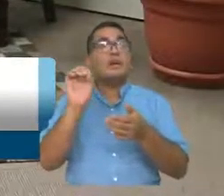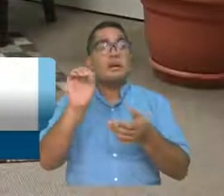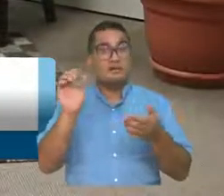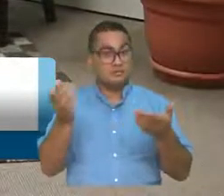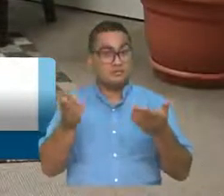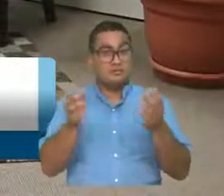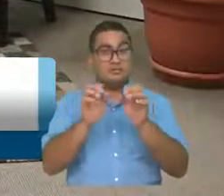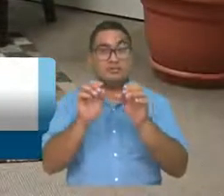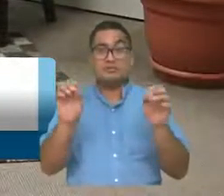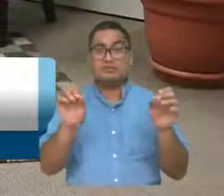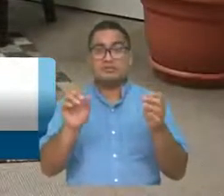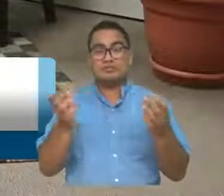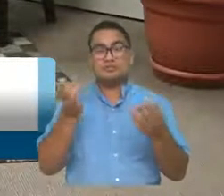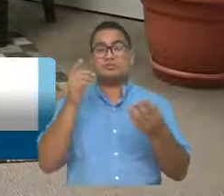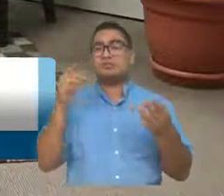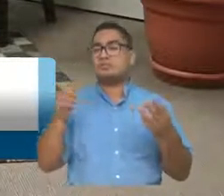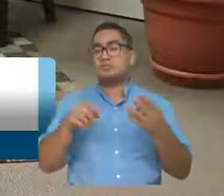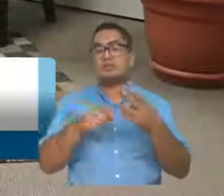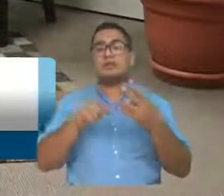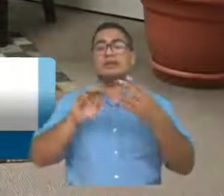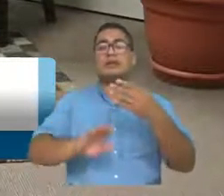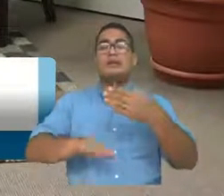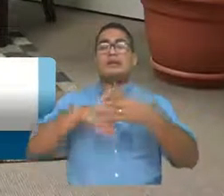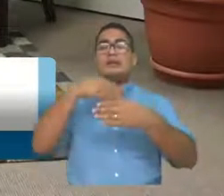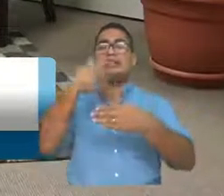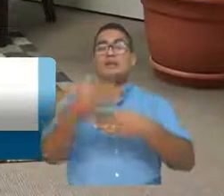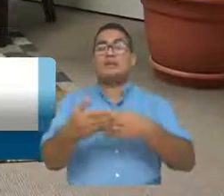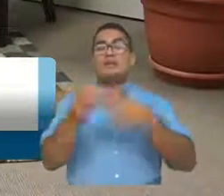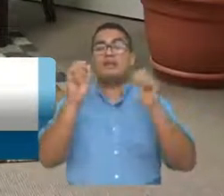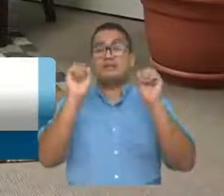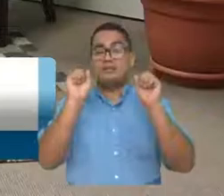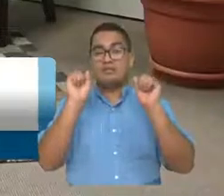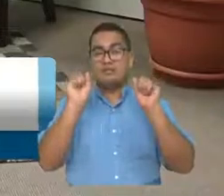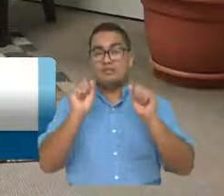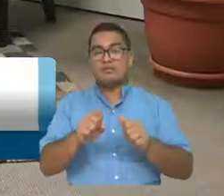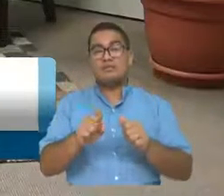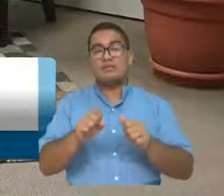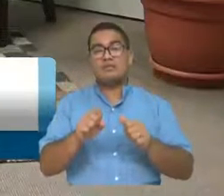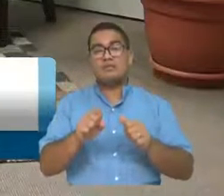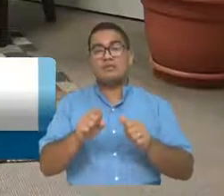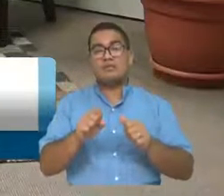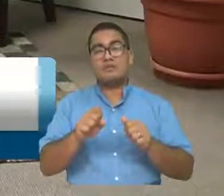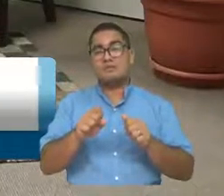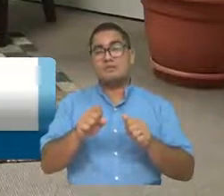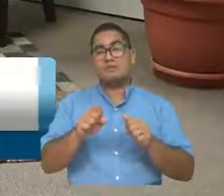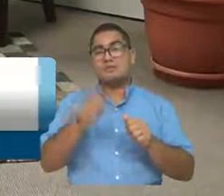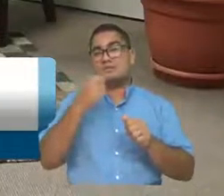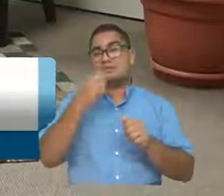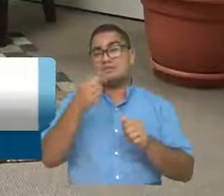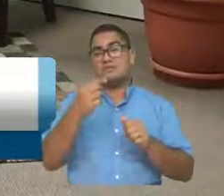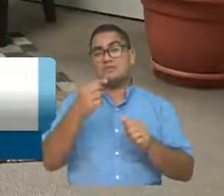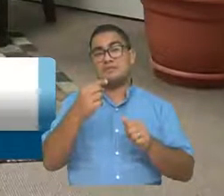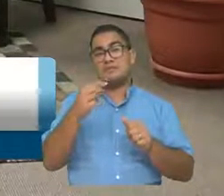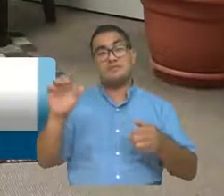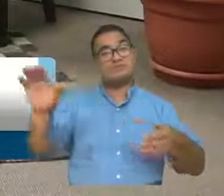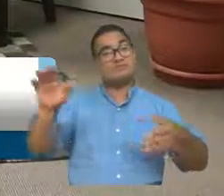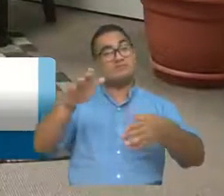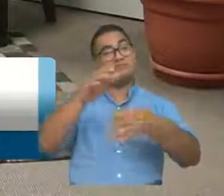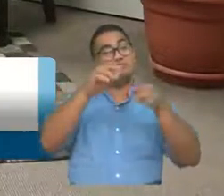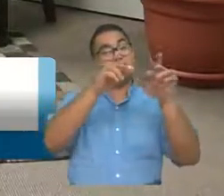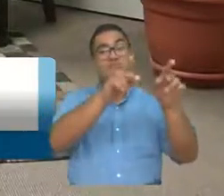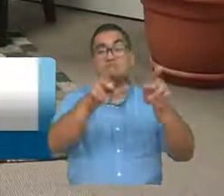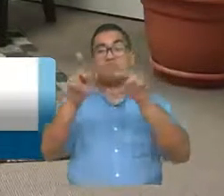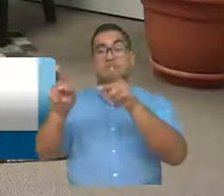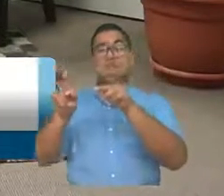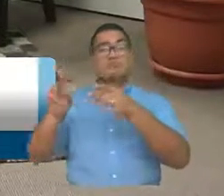tos. Al inicio puede ser una tos seca. Seca, puede que haber nos referimos, secreciones, pero nos pero referimos por lo que general, no